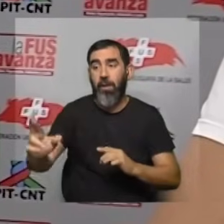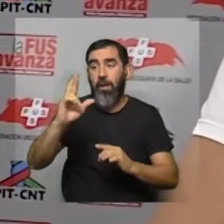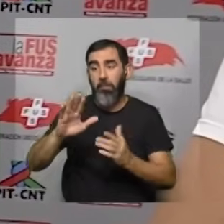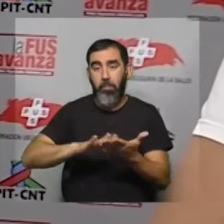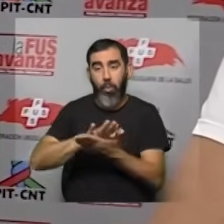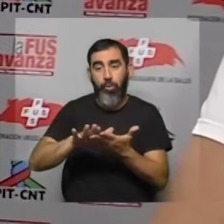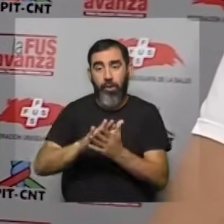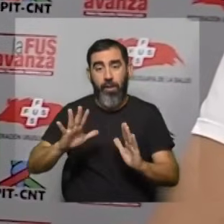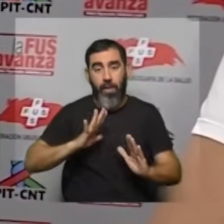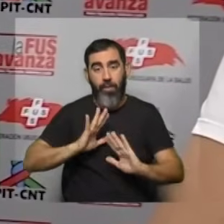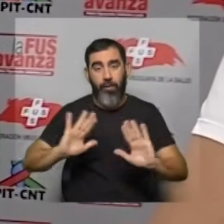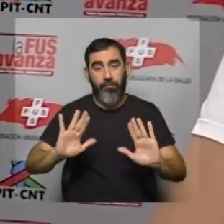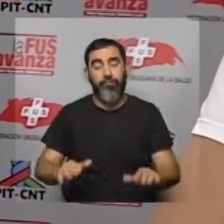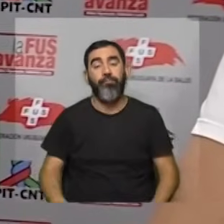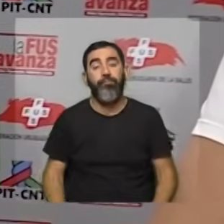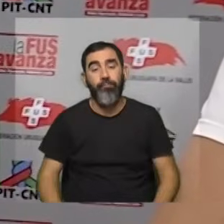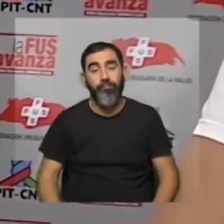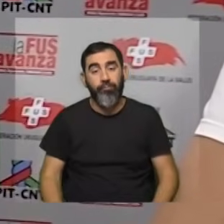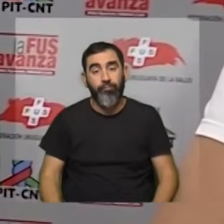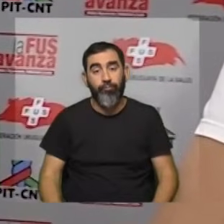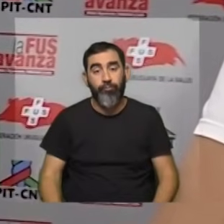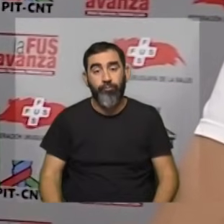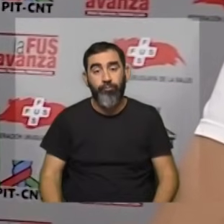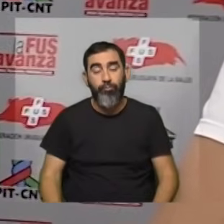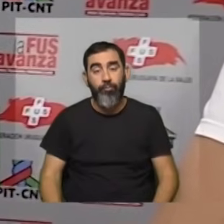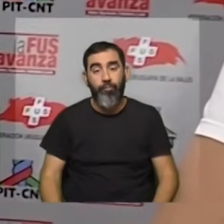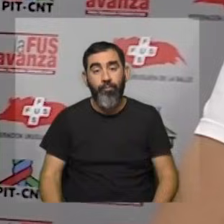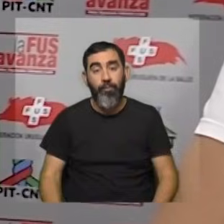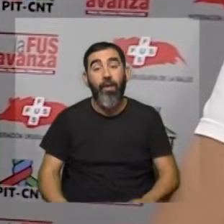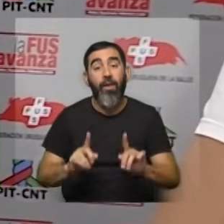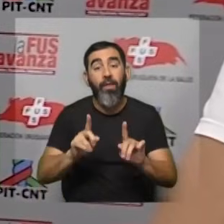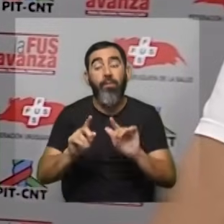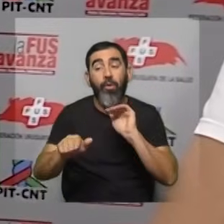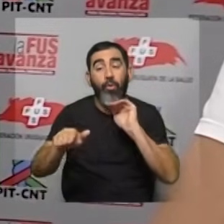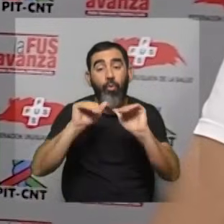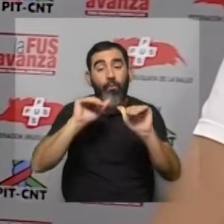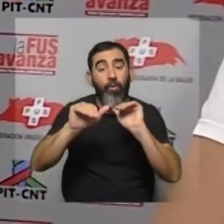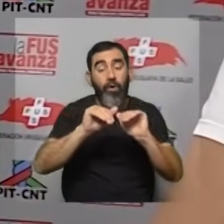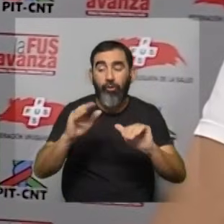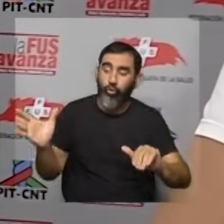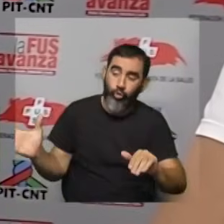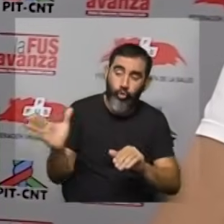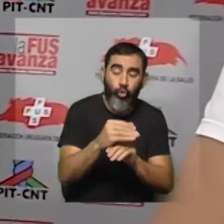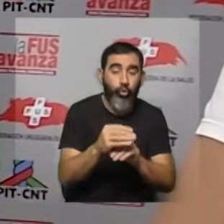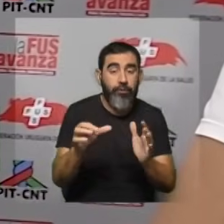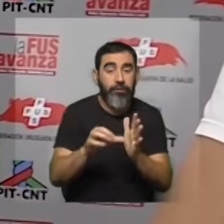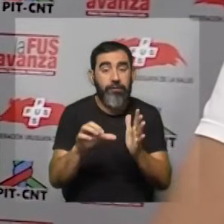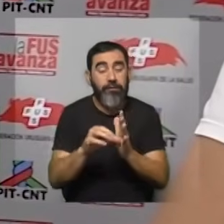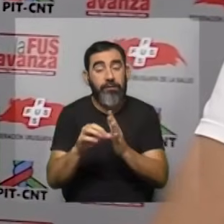respondido. Nos parece que se debe convocar a todos los actores del